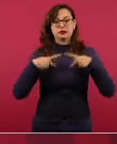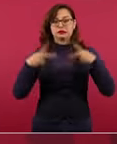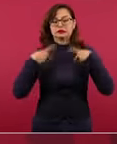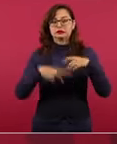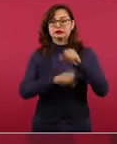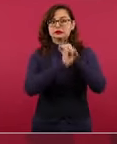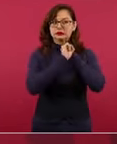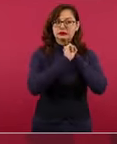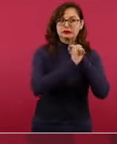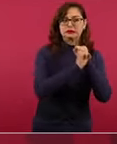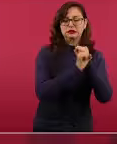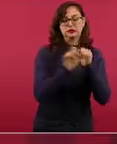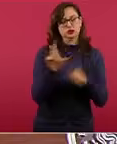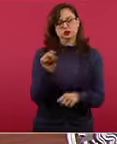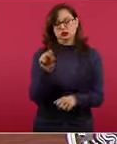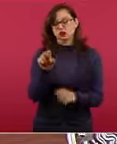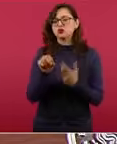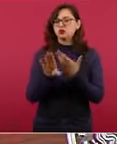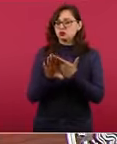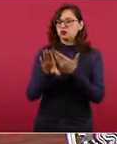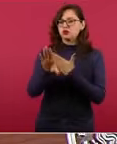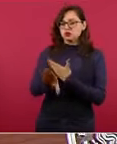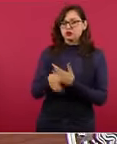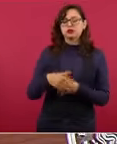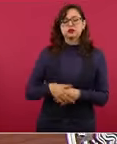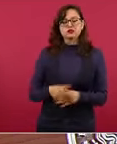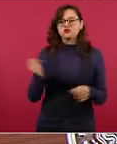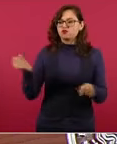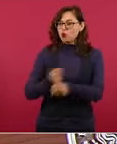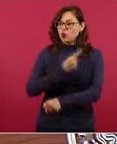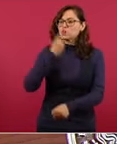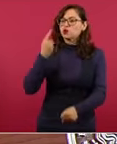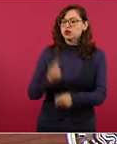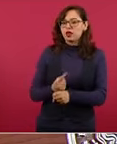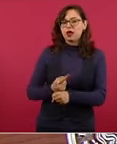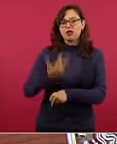todo al mismo tiempo que haya opciones